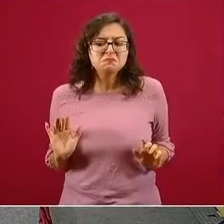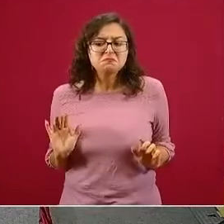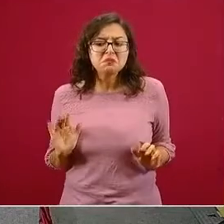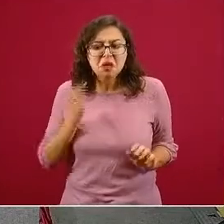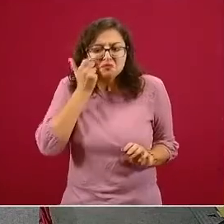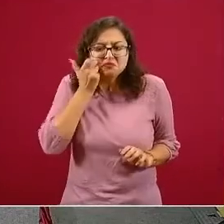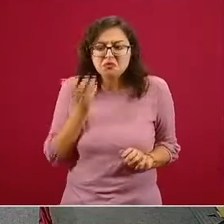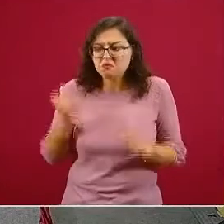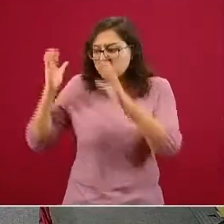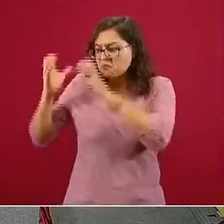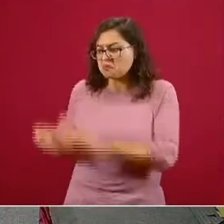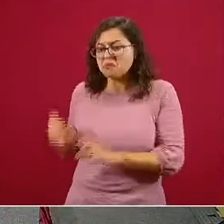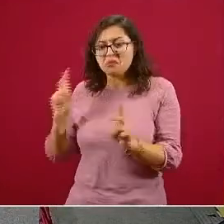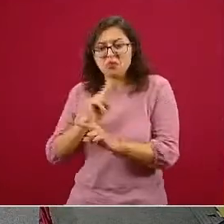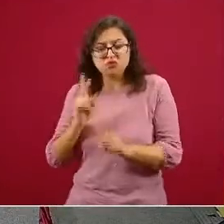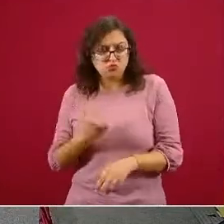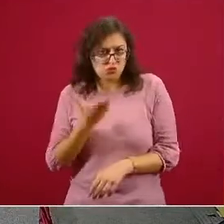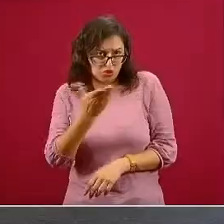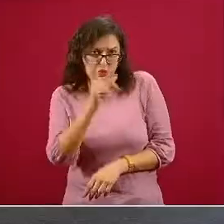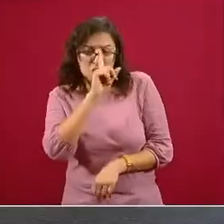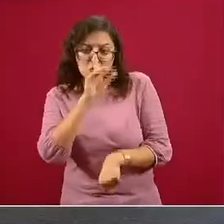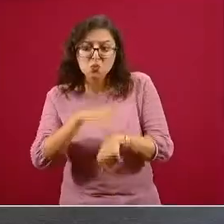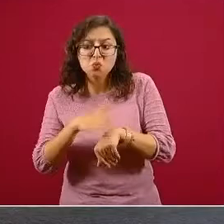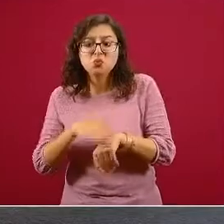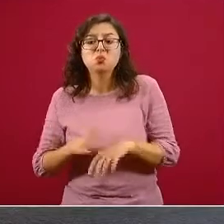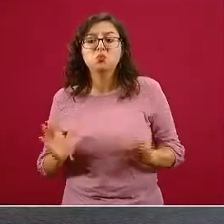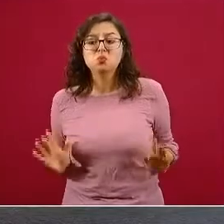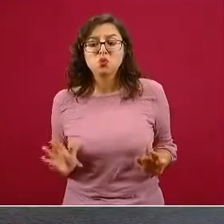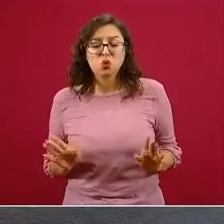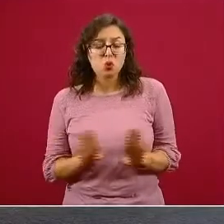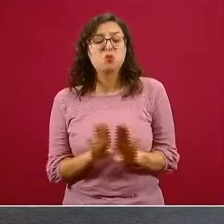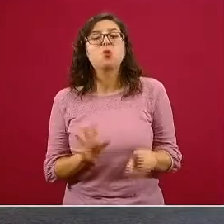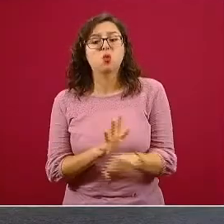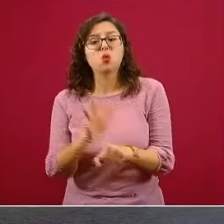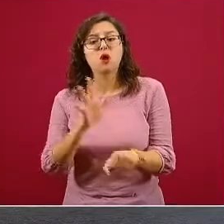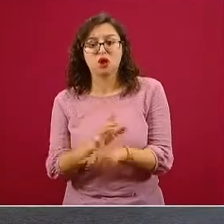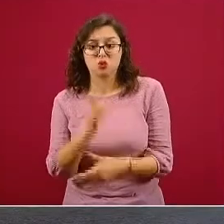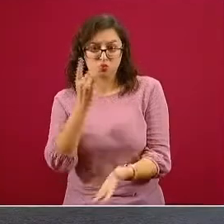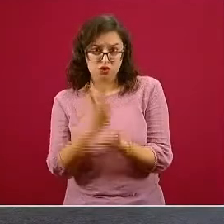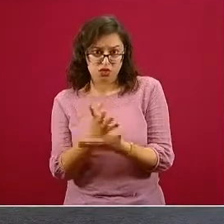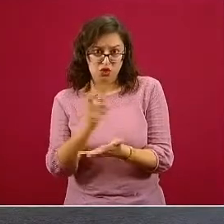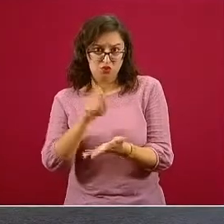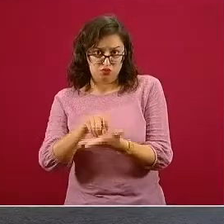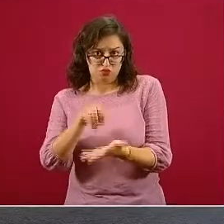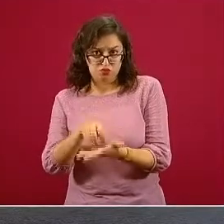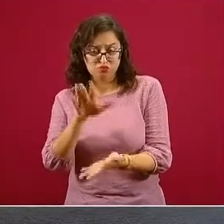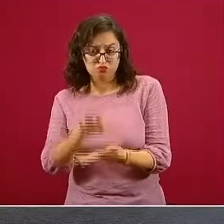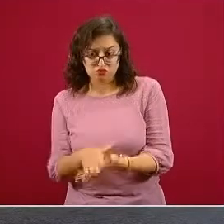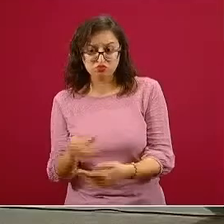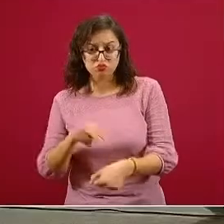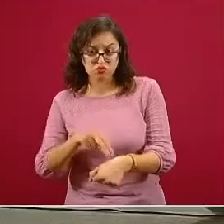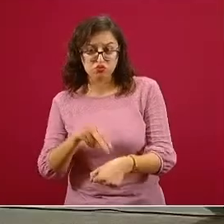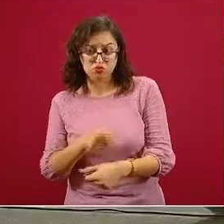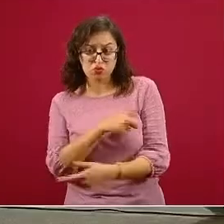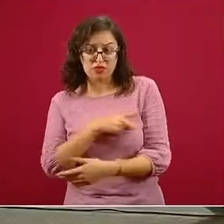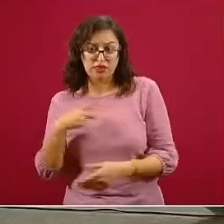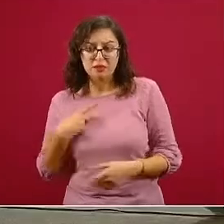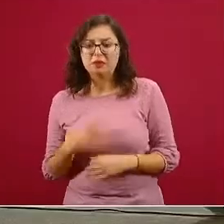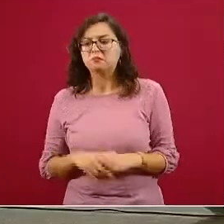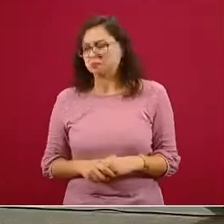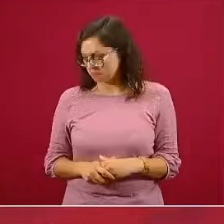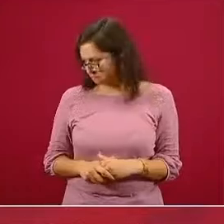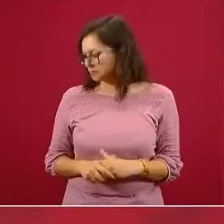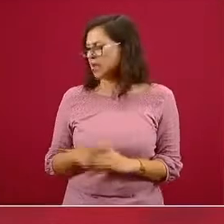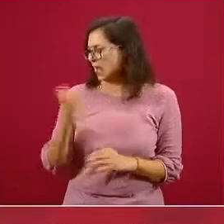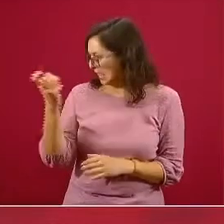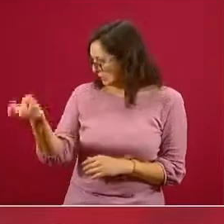situación, y la recomendación aquí sería que solo se haga mediante prescripción médica. Es correcto, es correcto. Si su